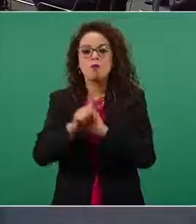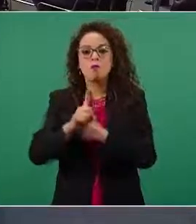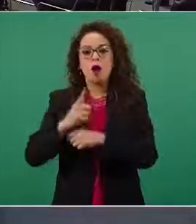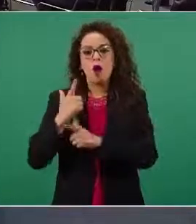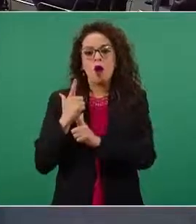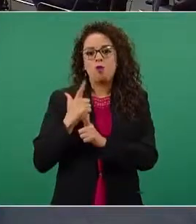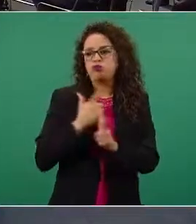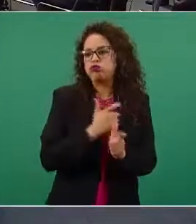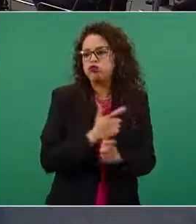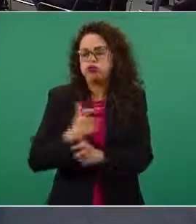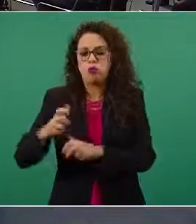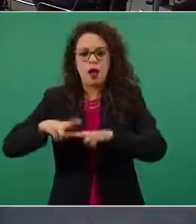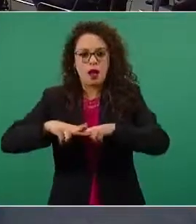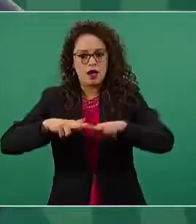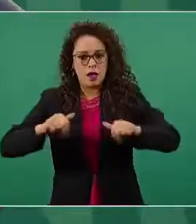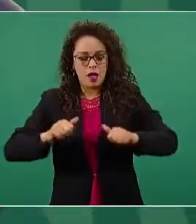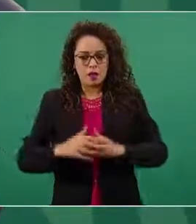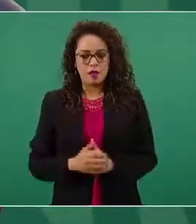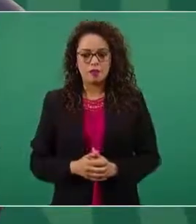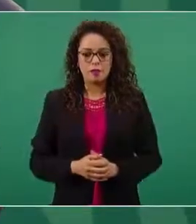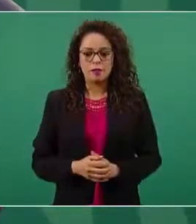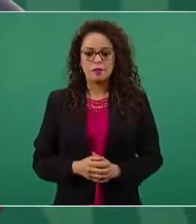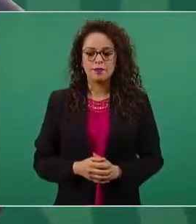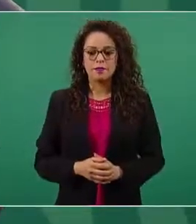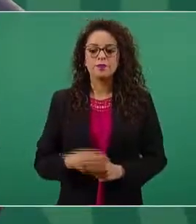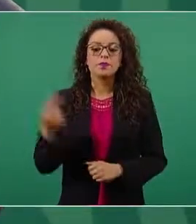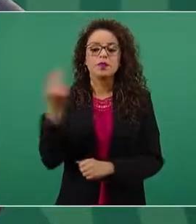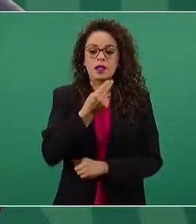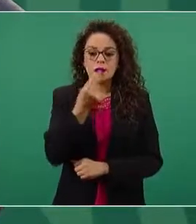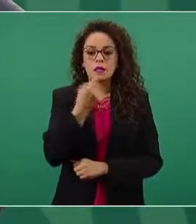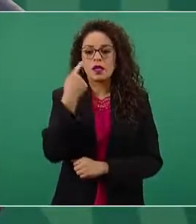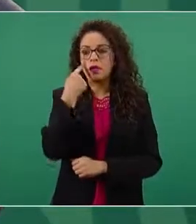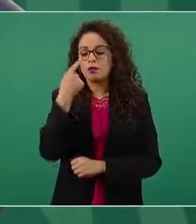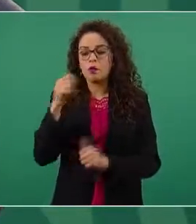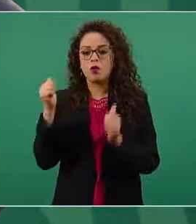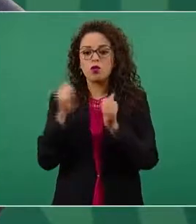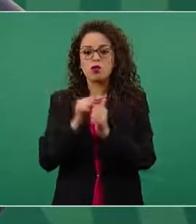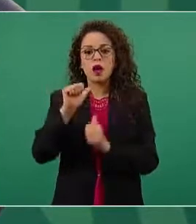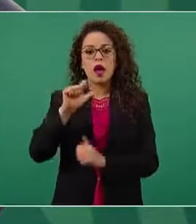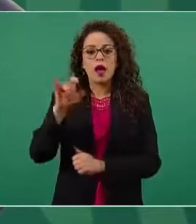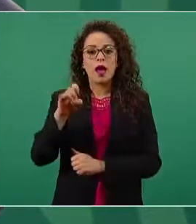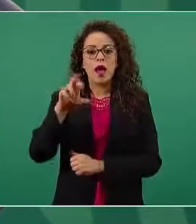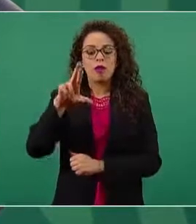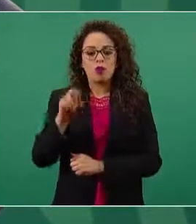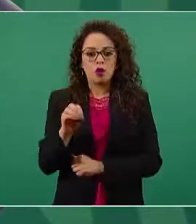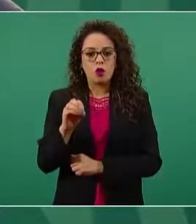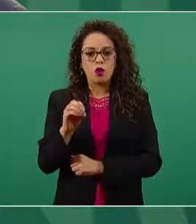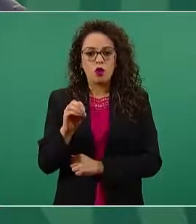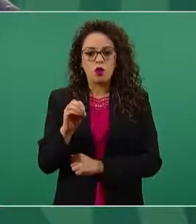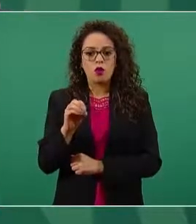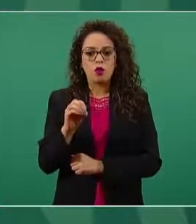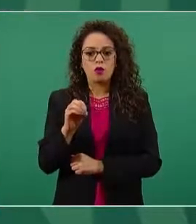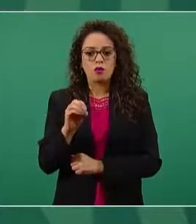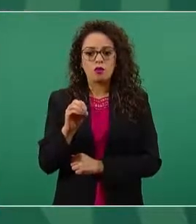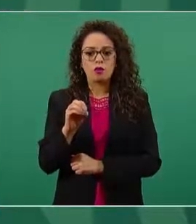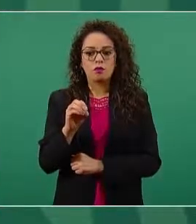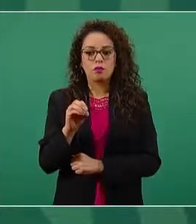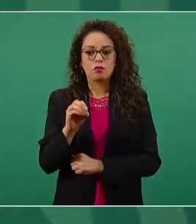con Alejandro, que intervenga si es necesario, y además es